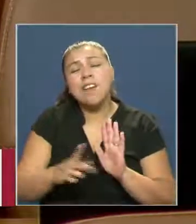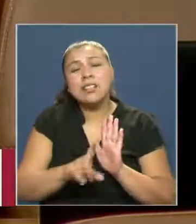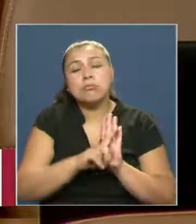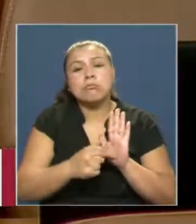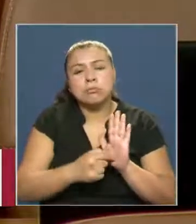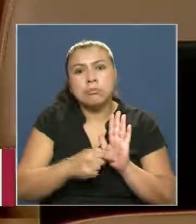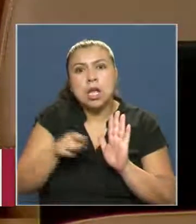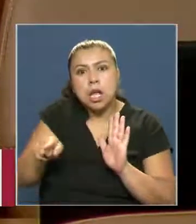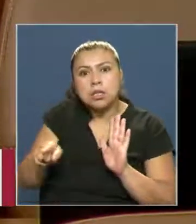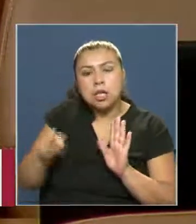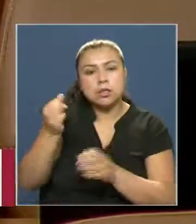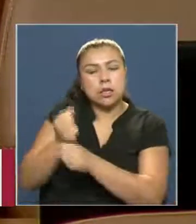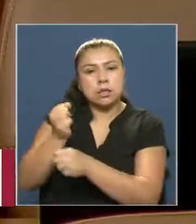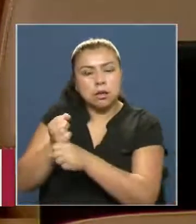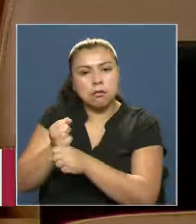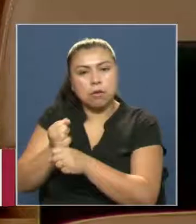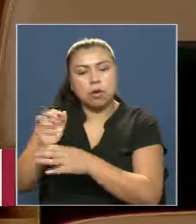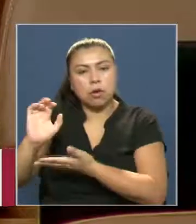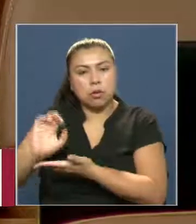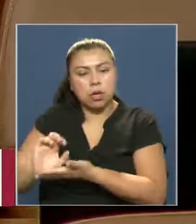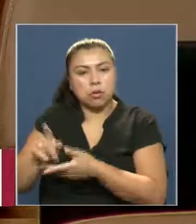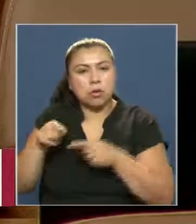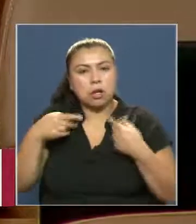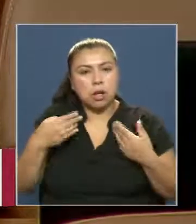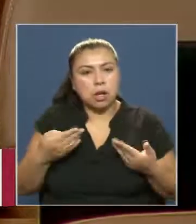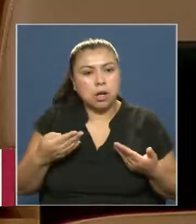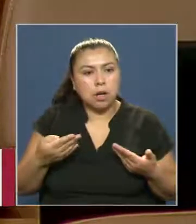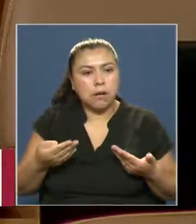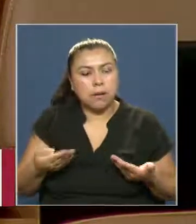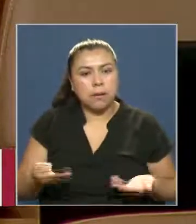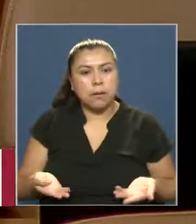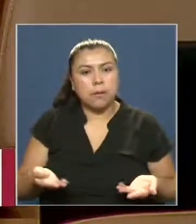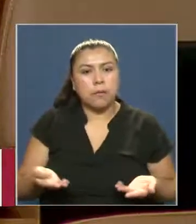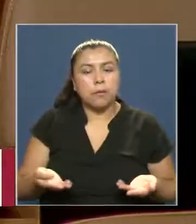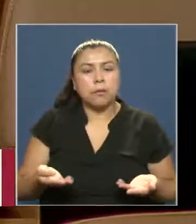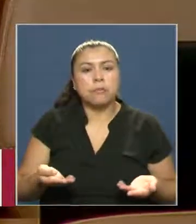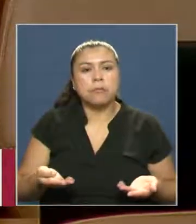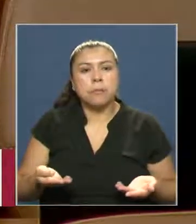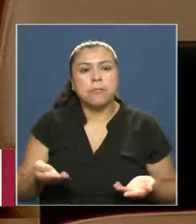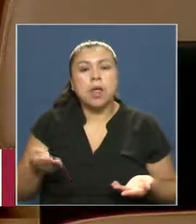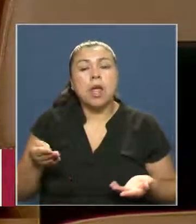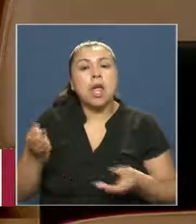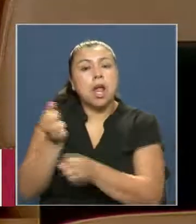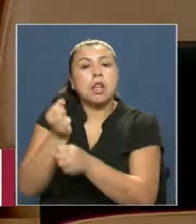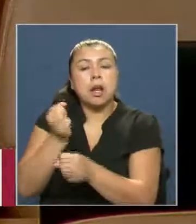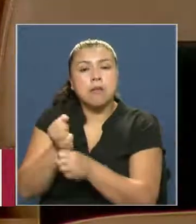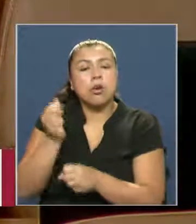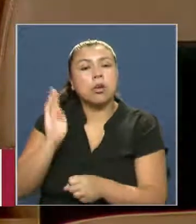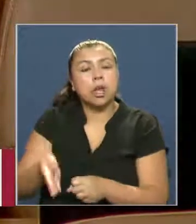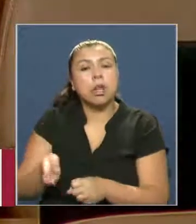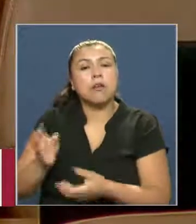del Estado y es la aplicación perfecta del rol subsidiario que debe tener el Estado. Y no